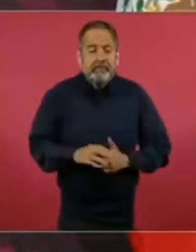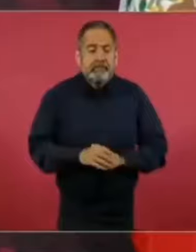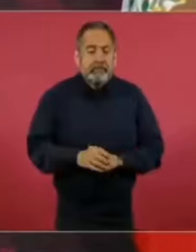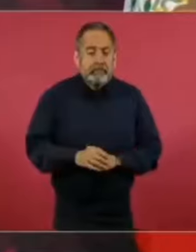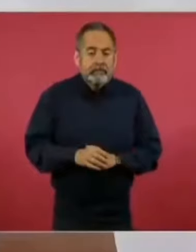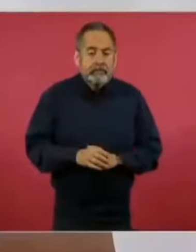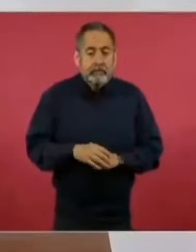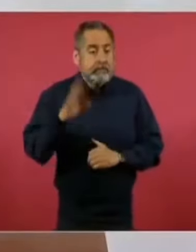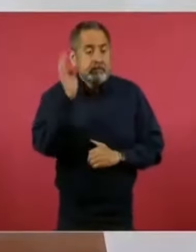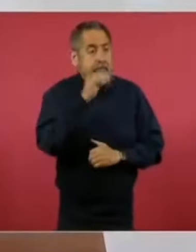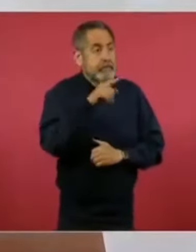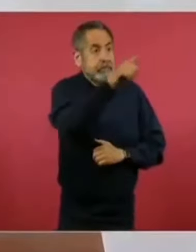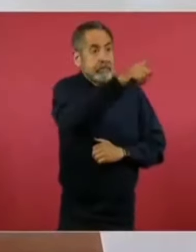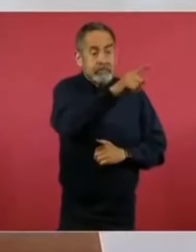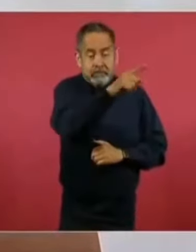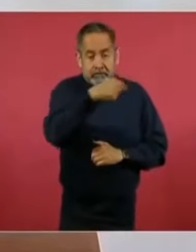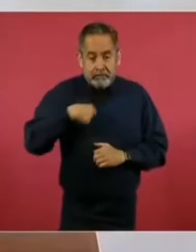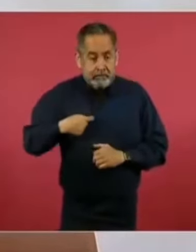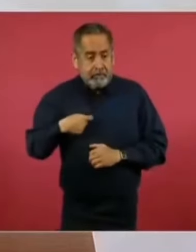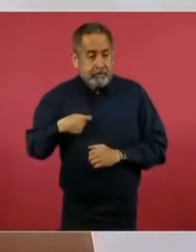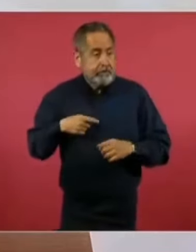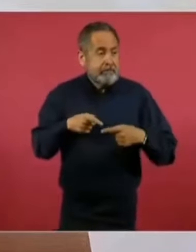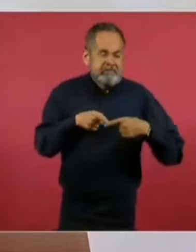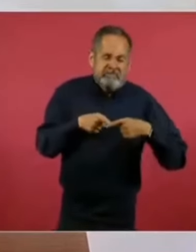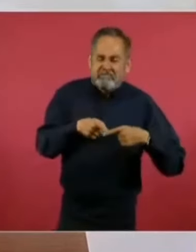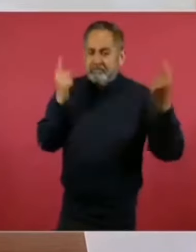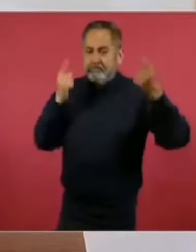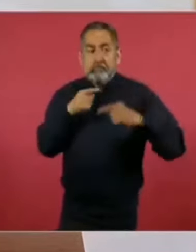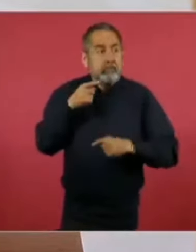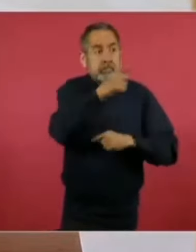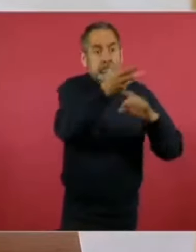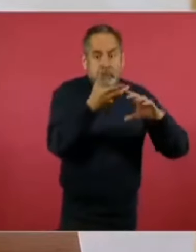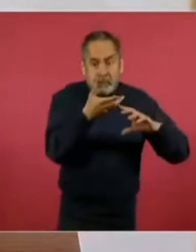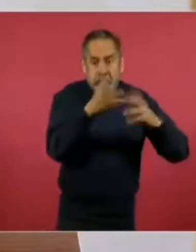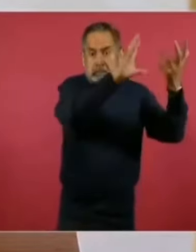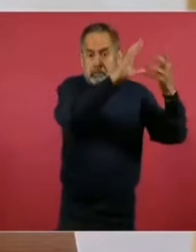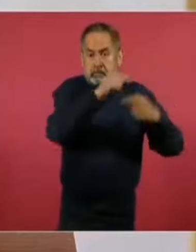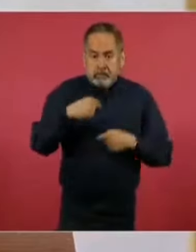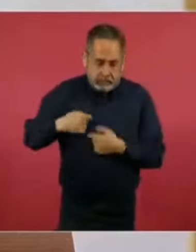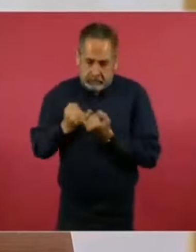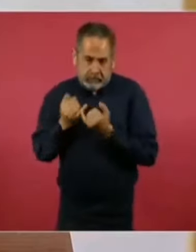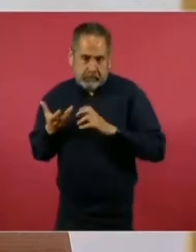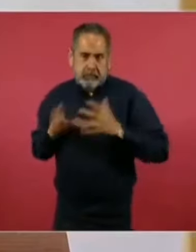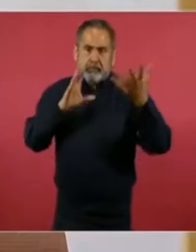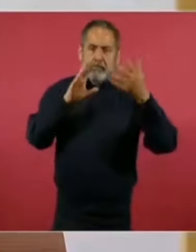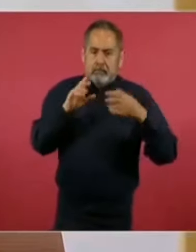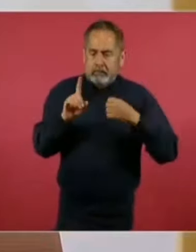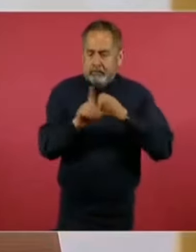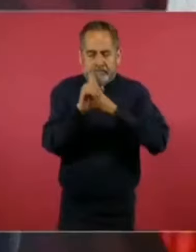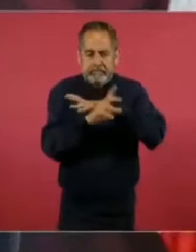un caos para ellos y también para nosotros.